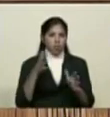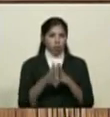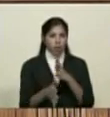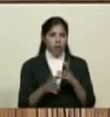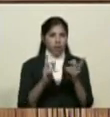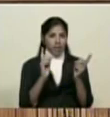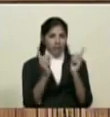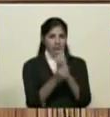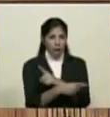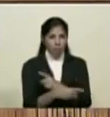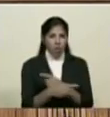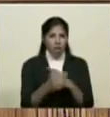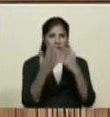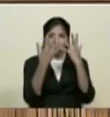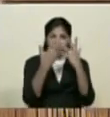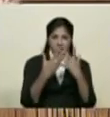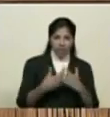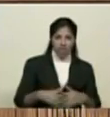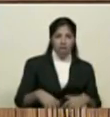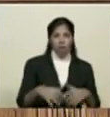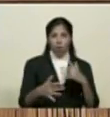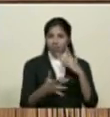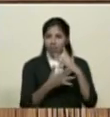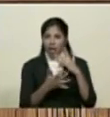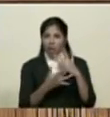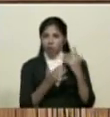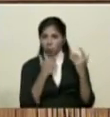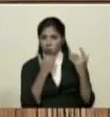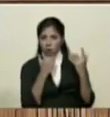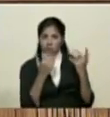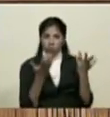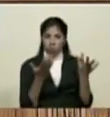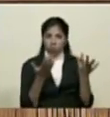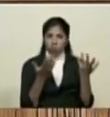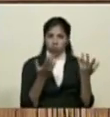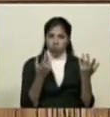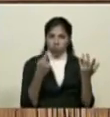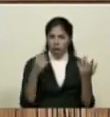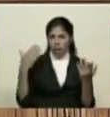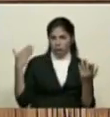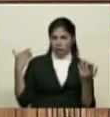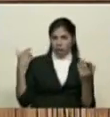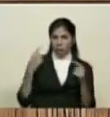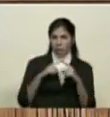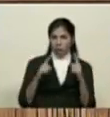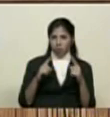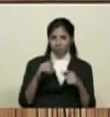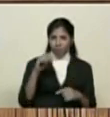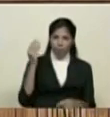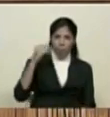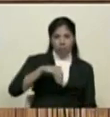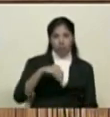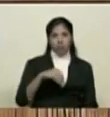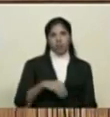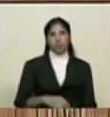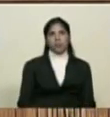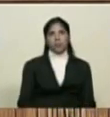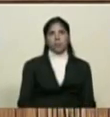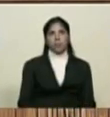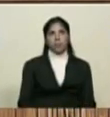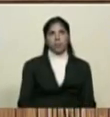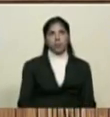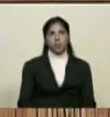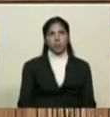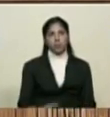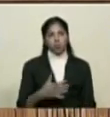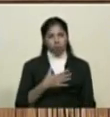cambio de lo que teníamos a lo que buscamos. Y obviamente es